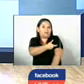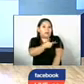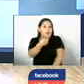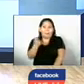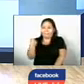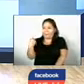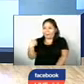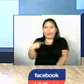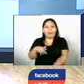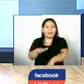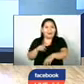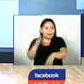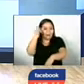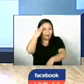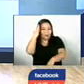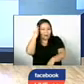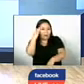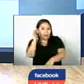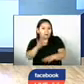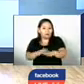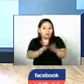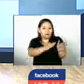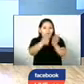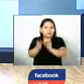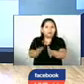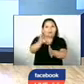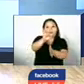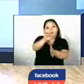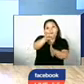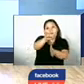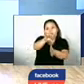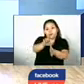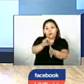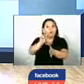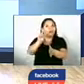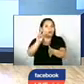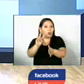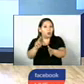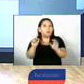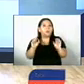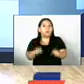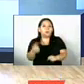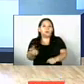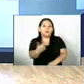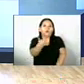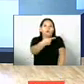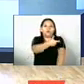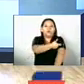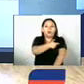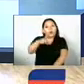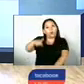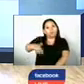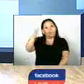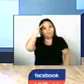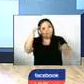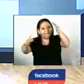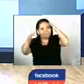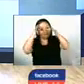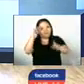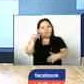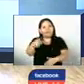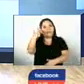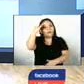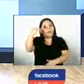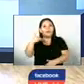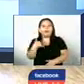según un momento se ha conocido sobre la fase 2 precisamente para la aplicación de esta inmunización vamos a saludar a nuestra compañera rocío